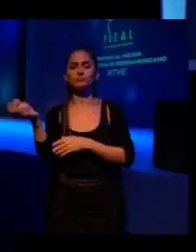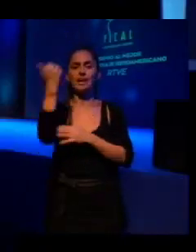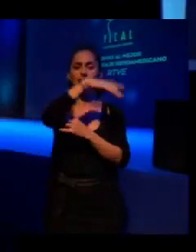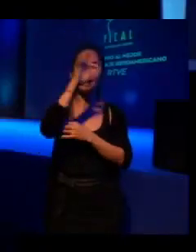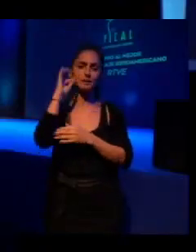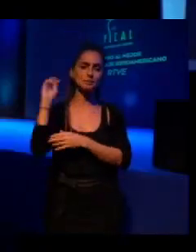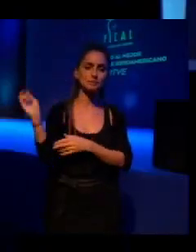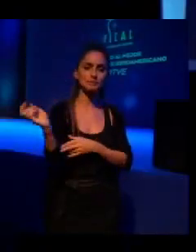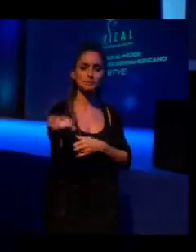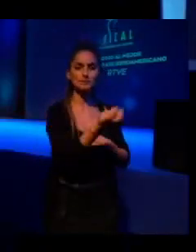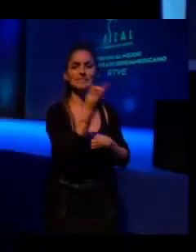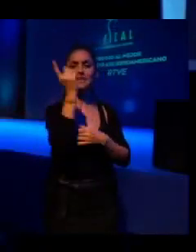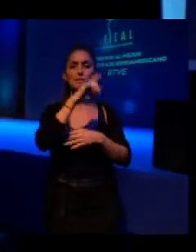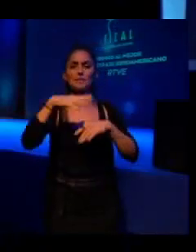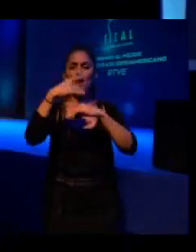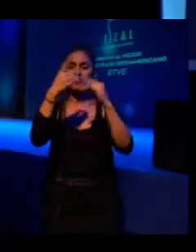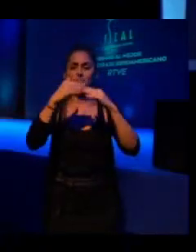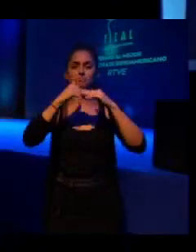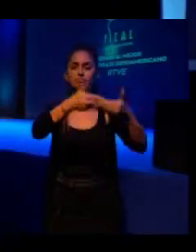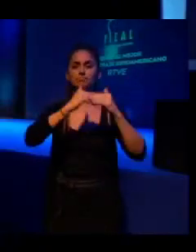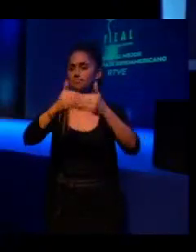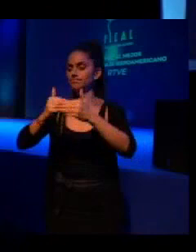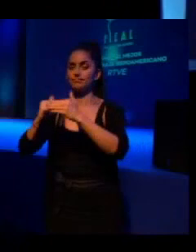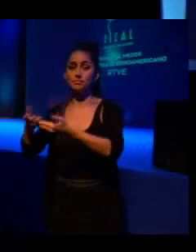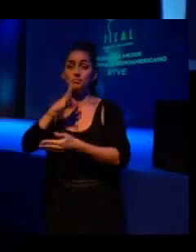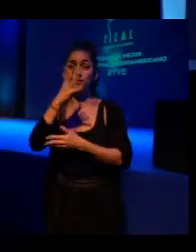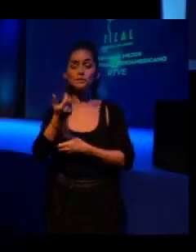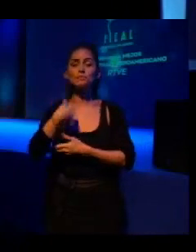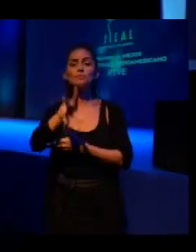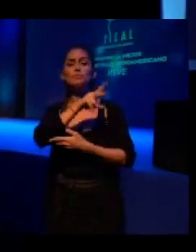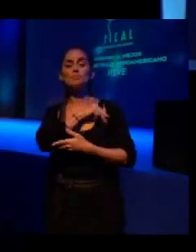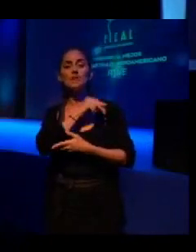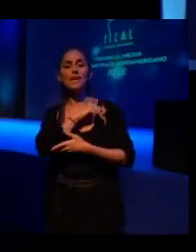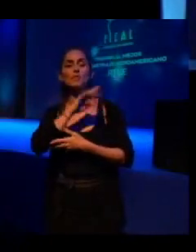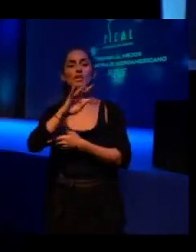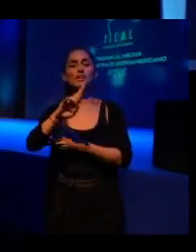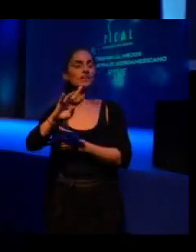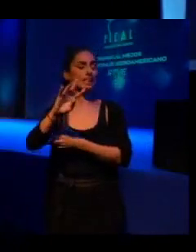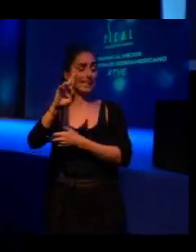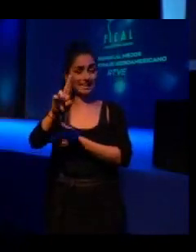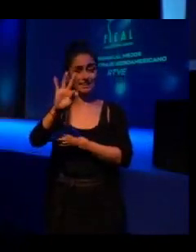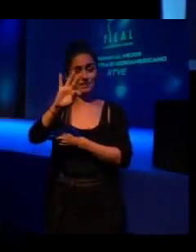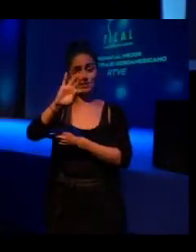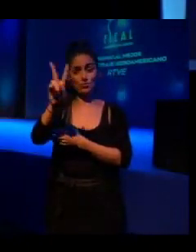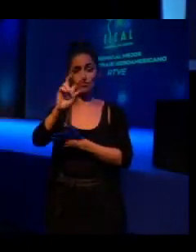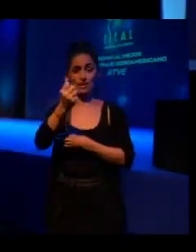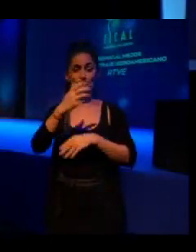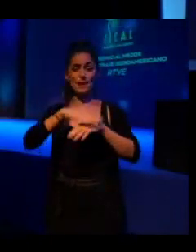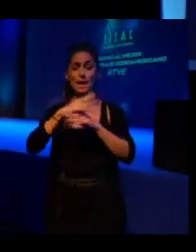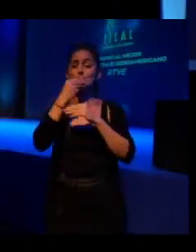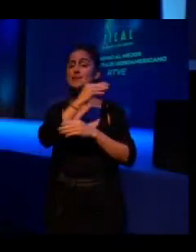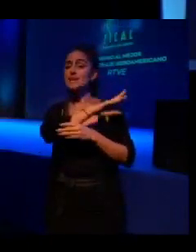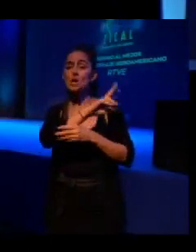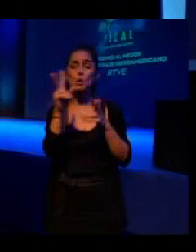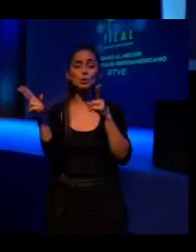puentes que van más allá de nuestras fronteras. Por eso se concede el premio Radio Televisión Española al mejor cortometraje iberoamericano. Y